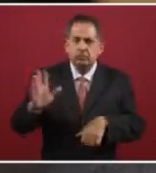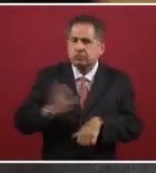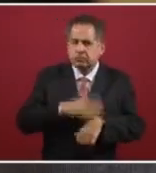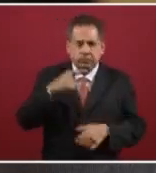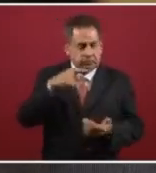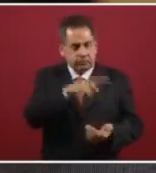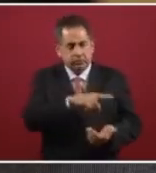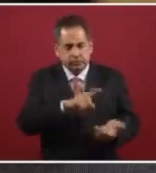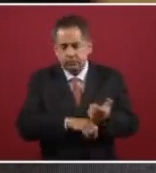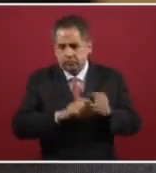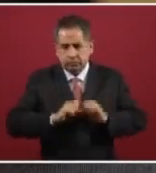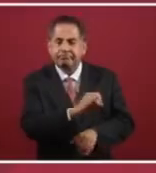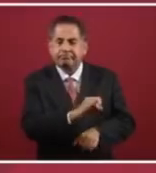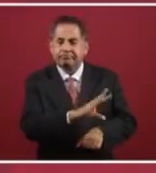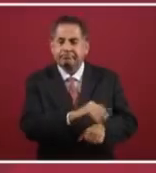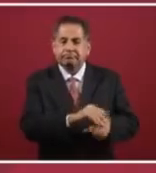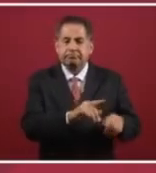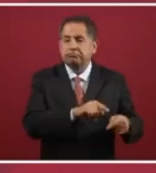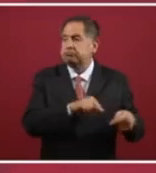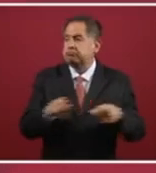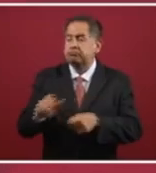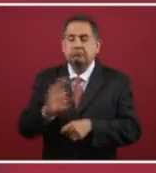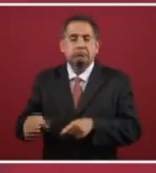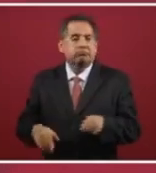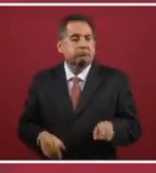justificarse por qué se hizo. Lo